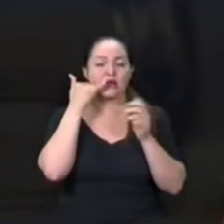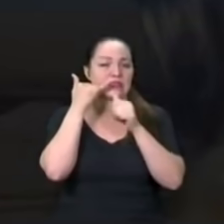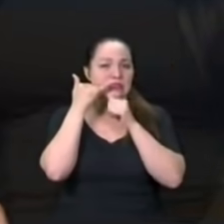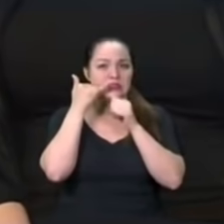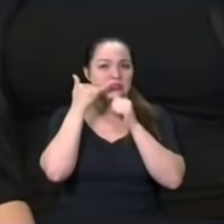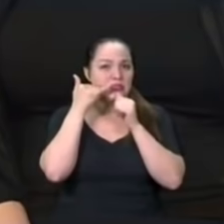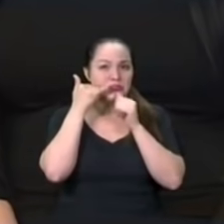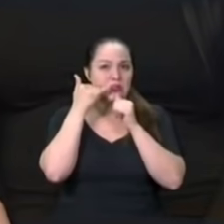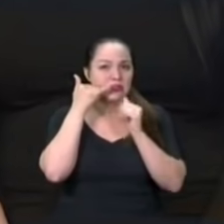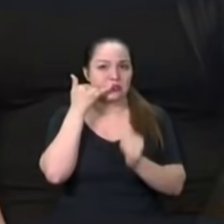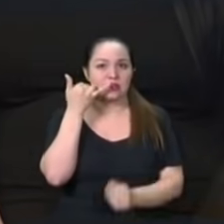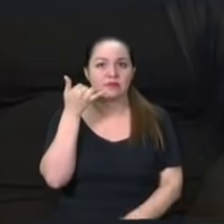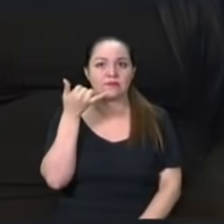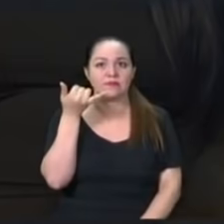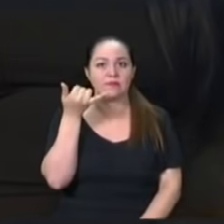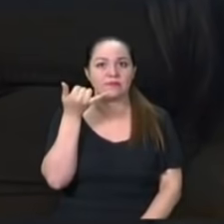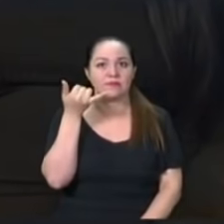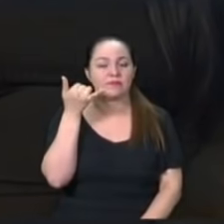Órale.